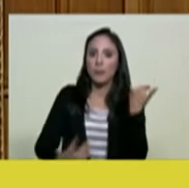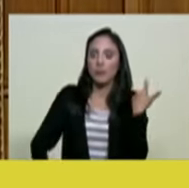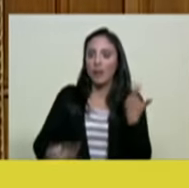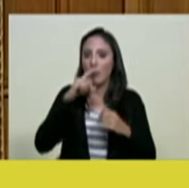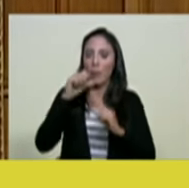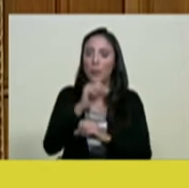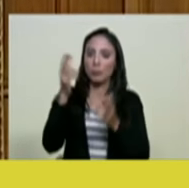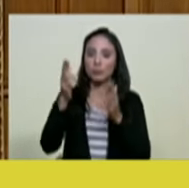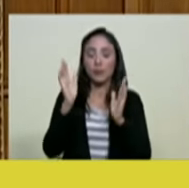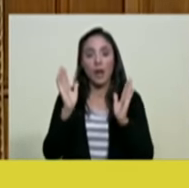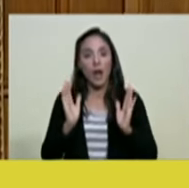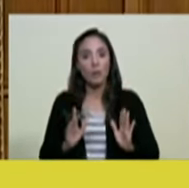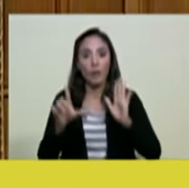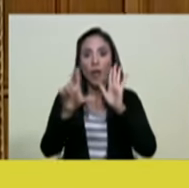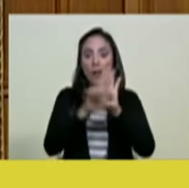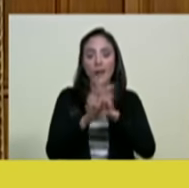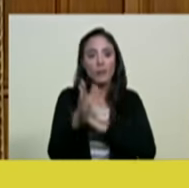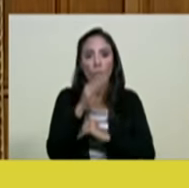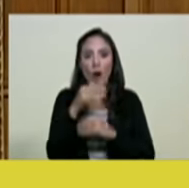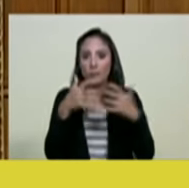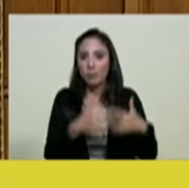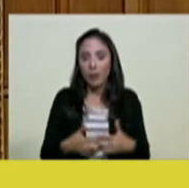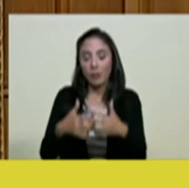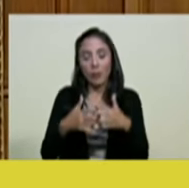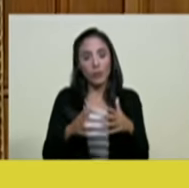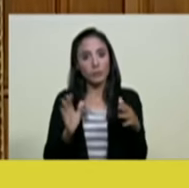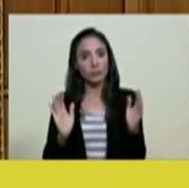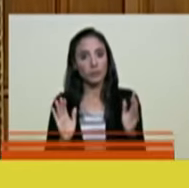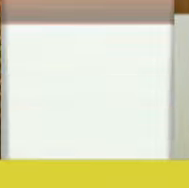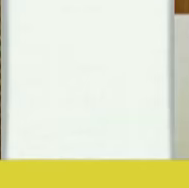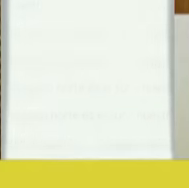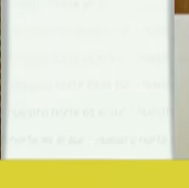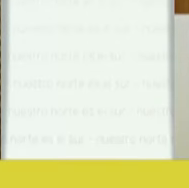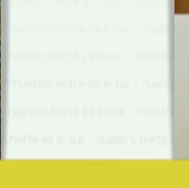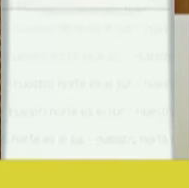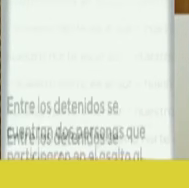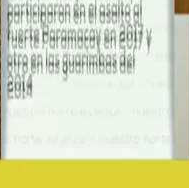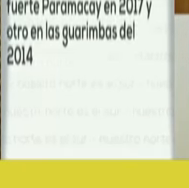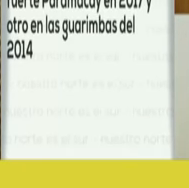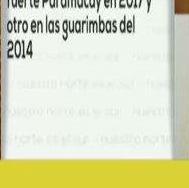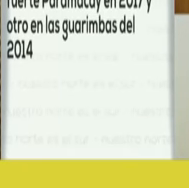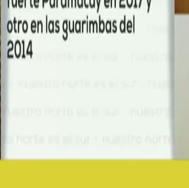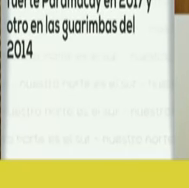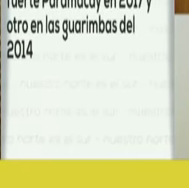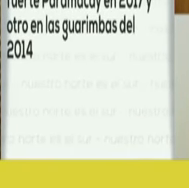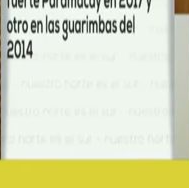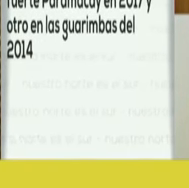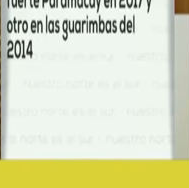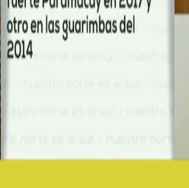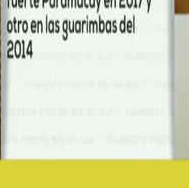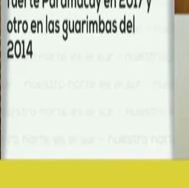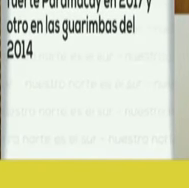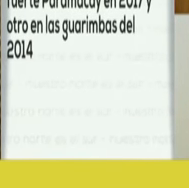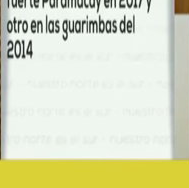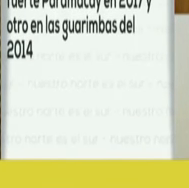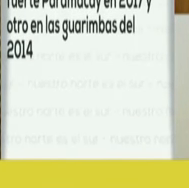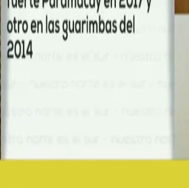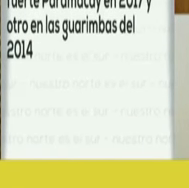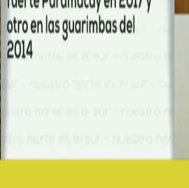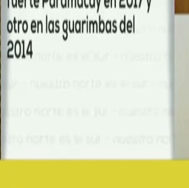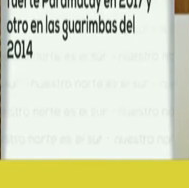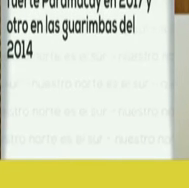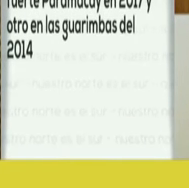permiten. ¿Qué pasaría si en un canal de la televisión venezolana apareciera un